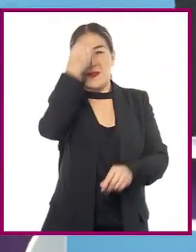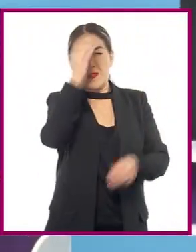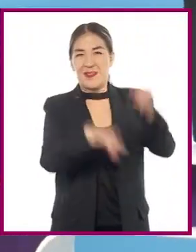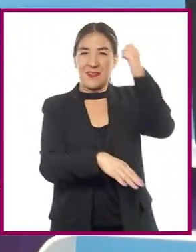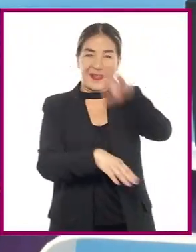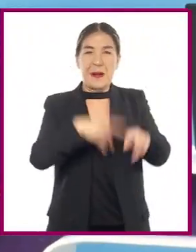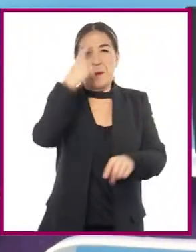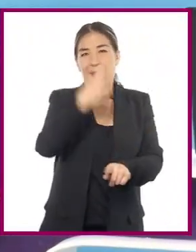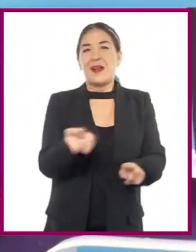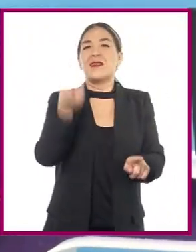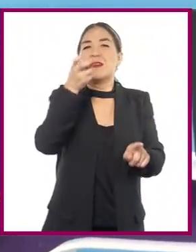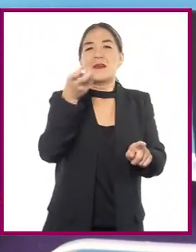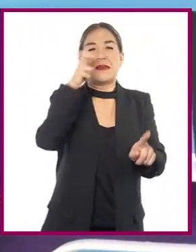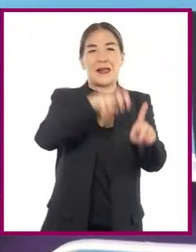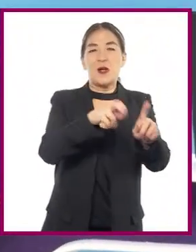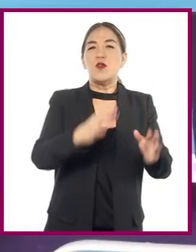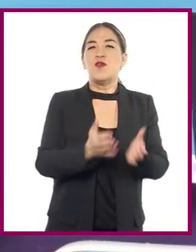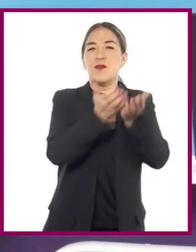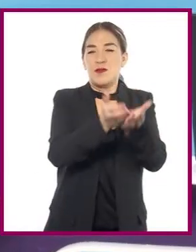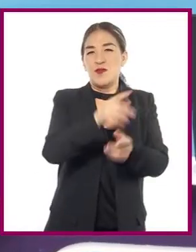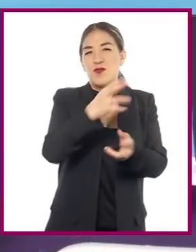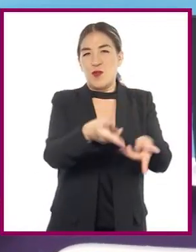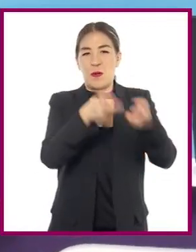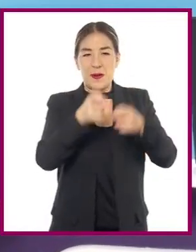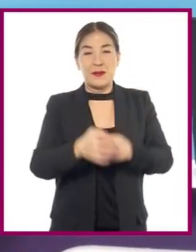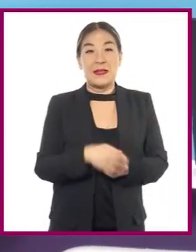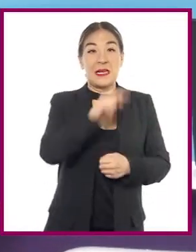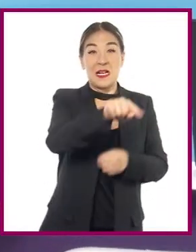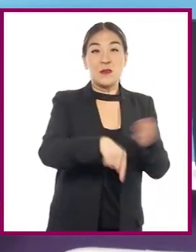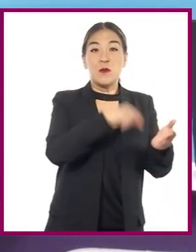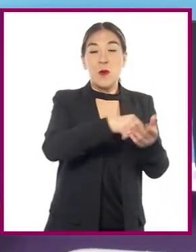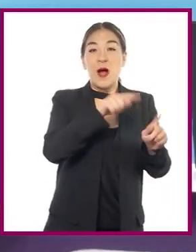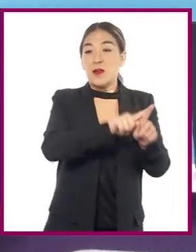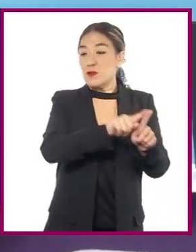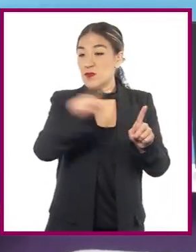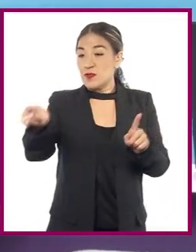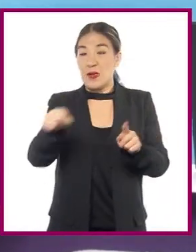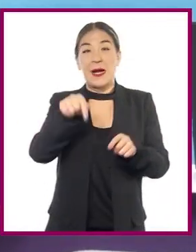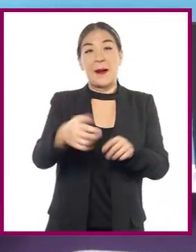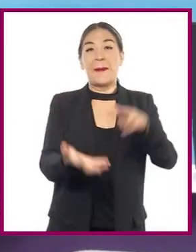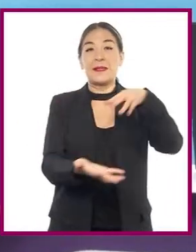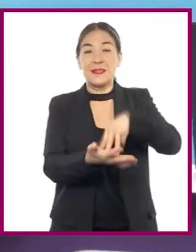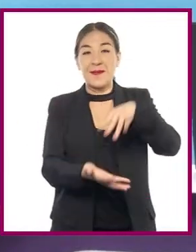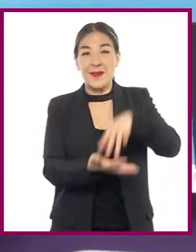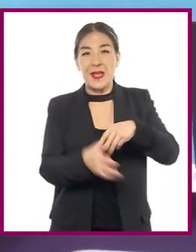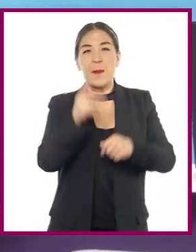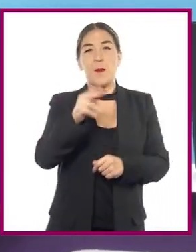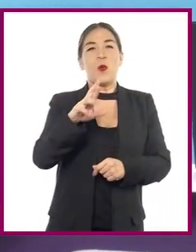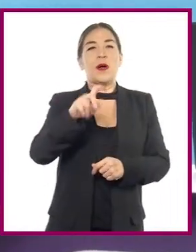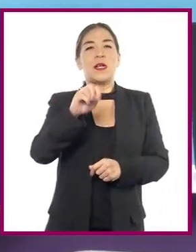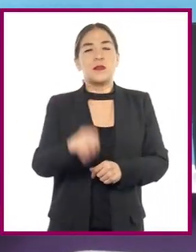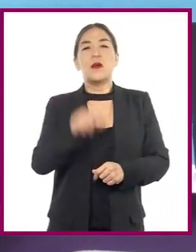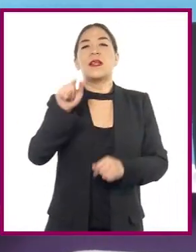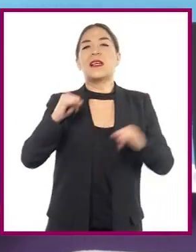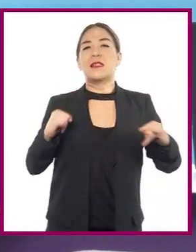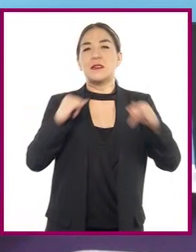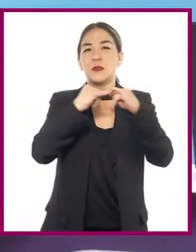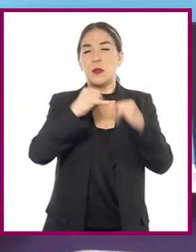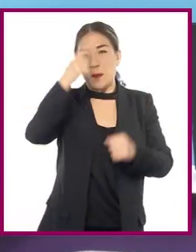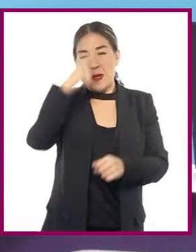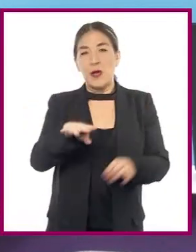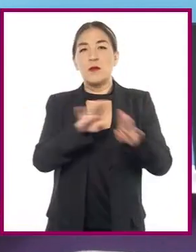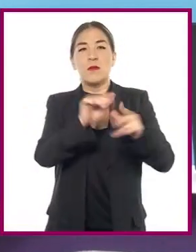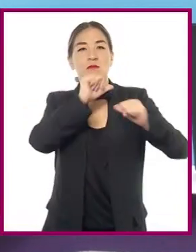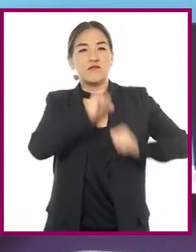embargo, los que podían llegar a su destino, que era el puerto de Sevilla, eran recibidos por una institución que tenía